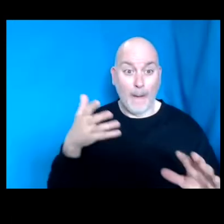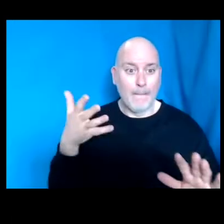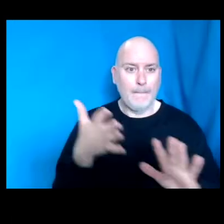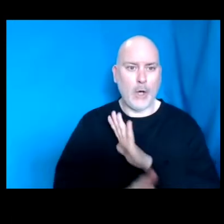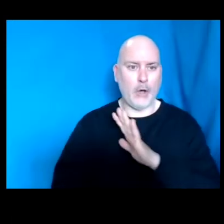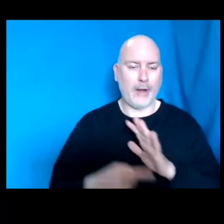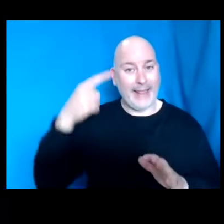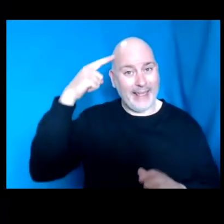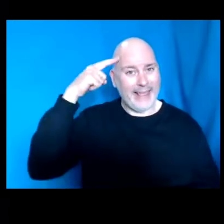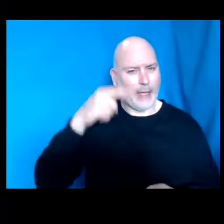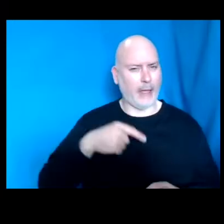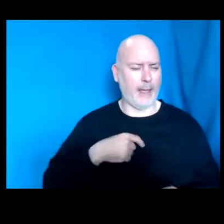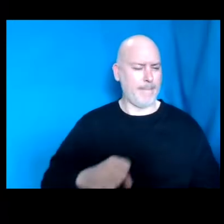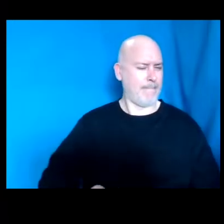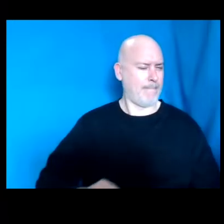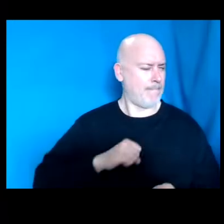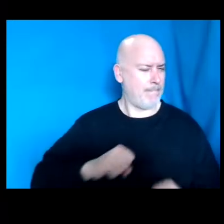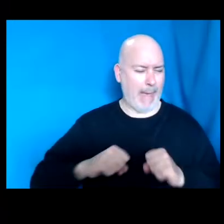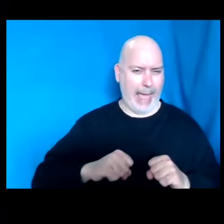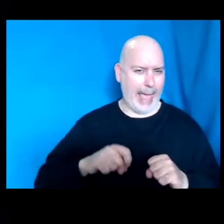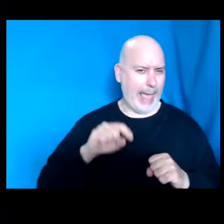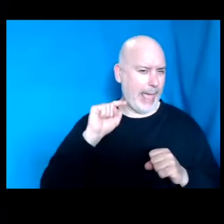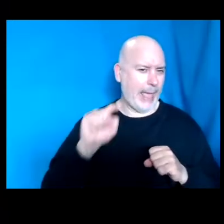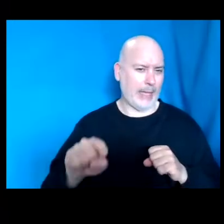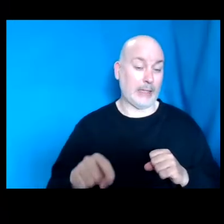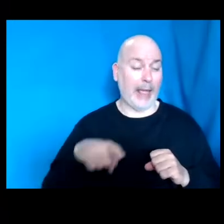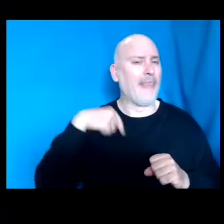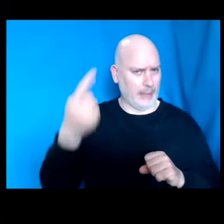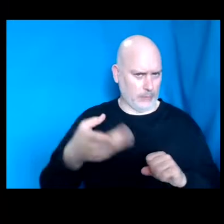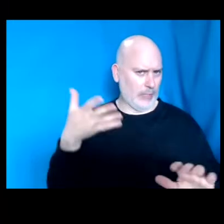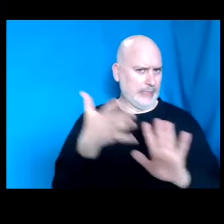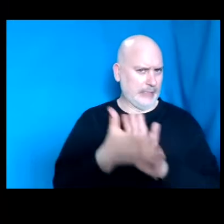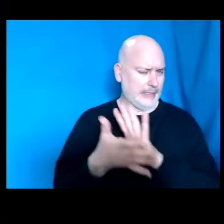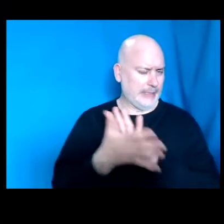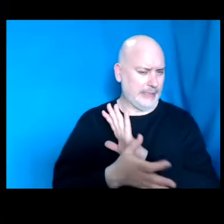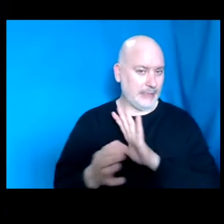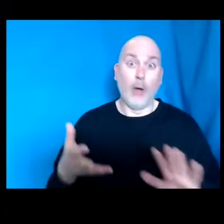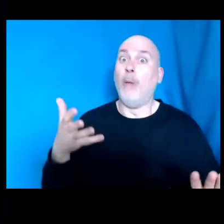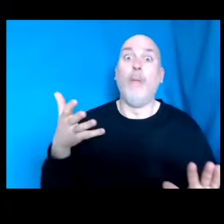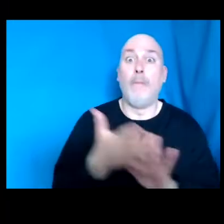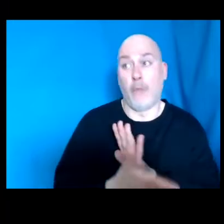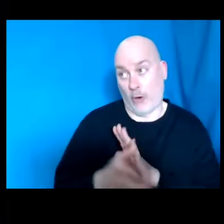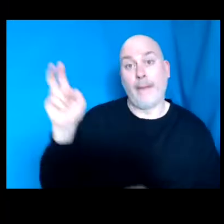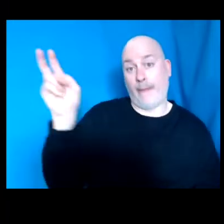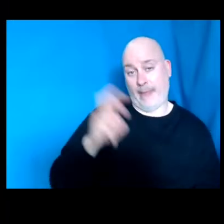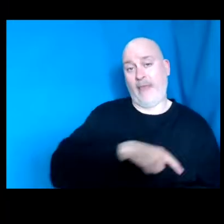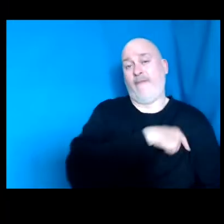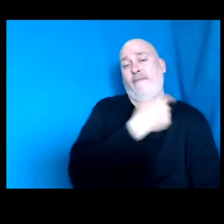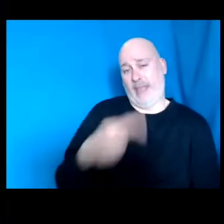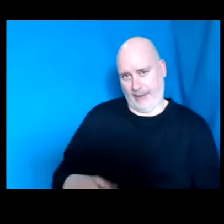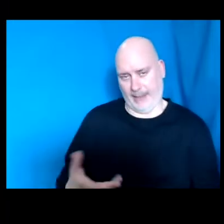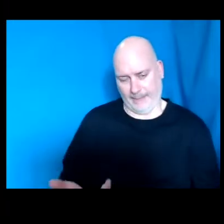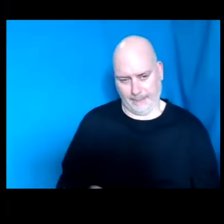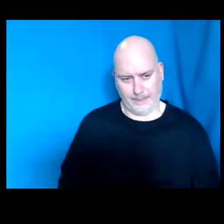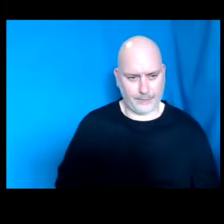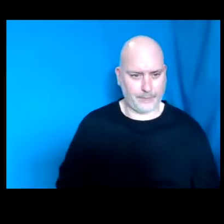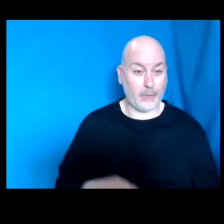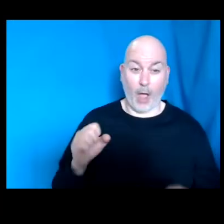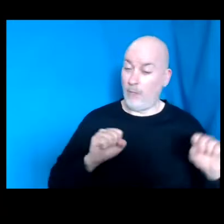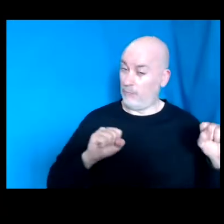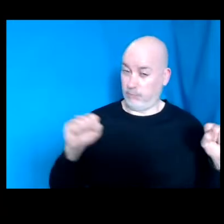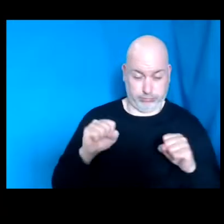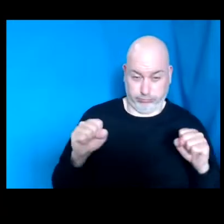descarga excesiva. En este caso, como veremos después, será provocada por la fiebre. La convulsión, ¿cómo